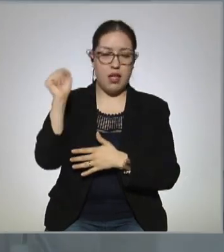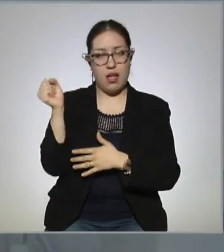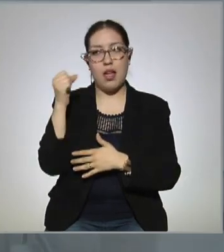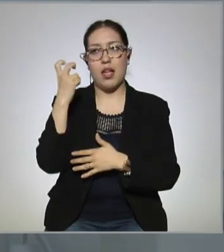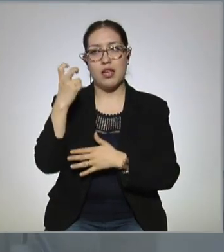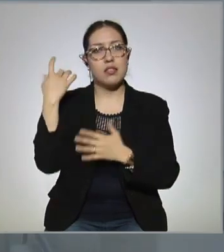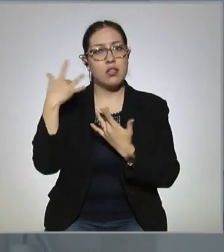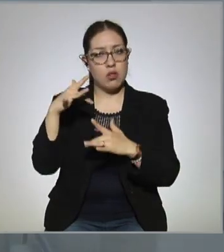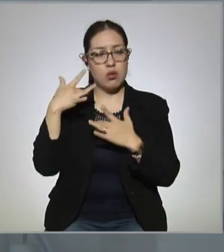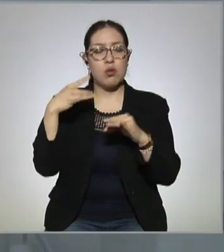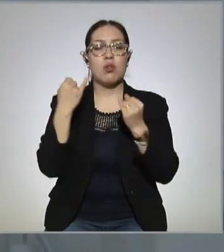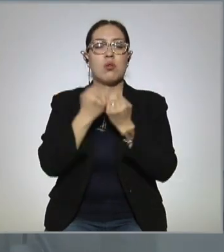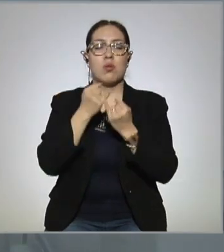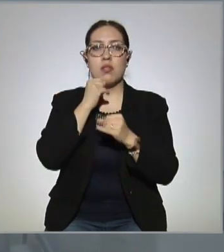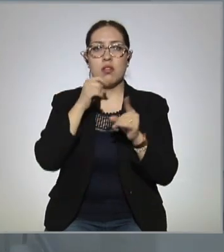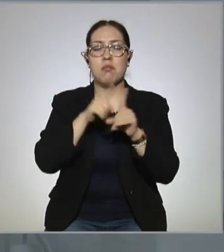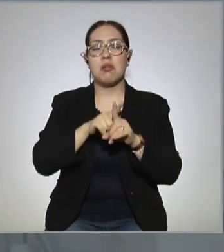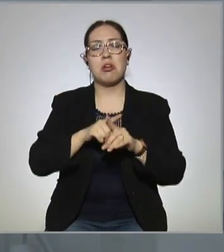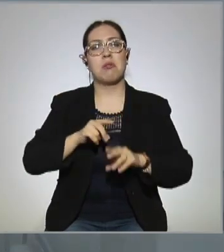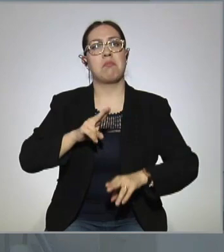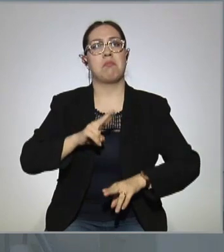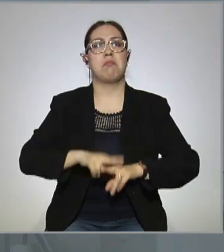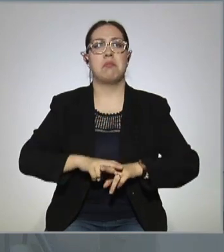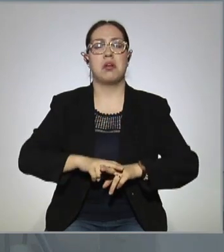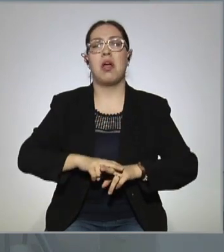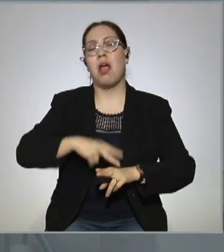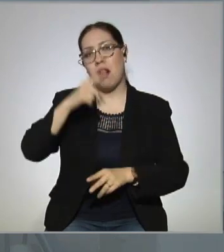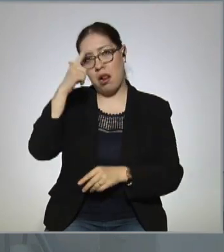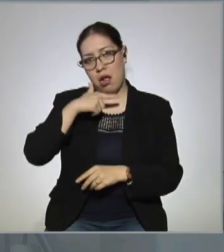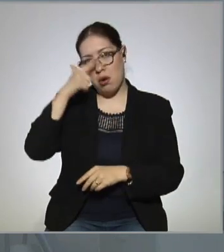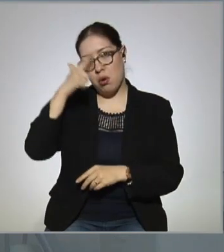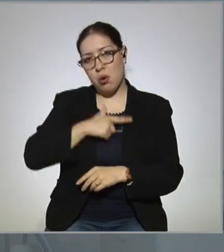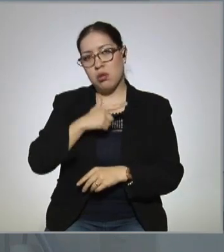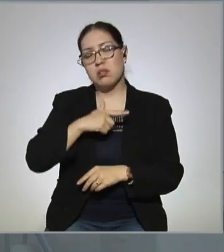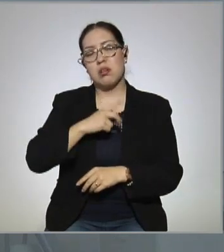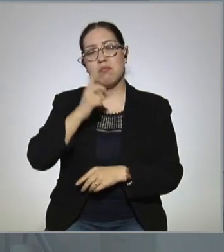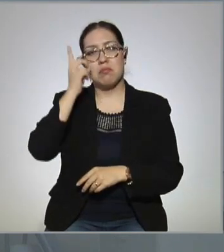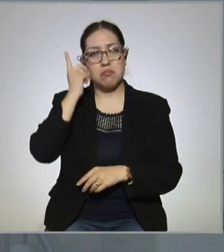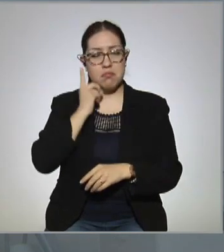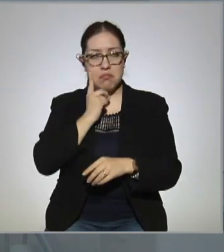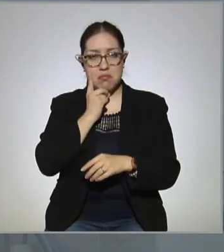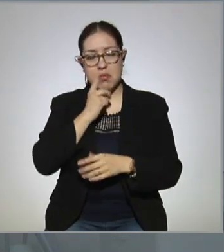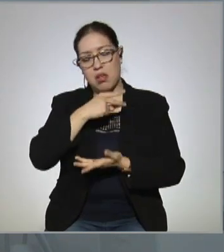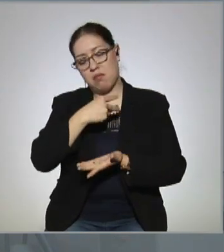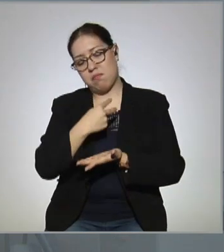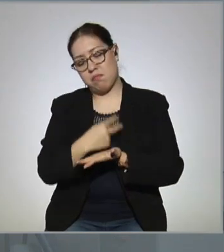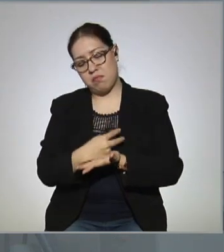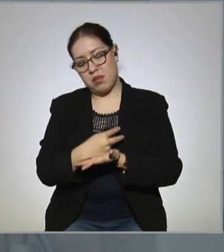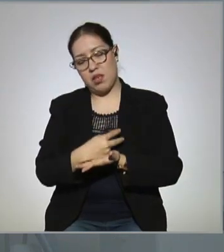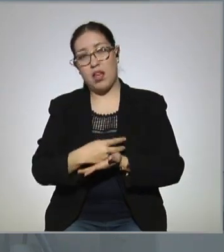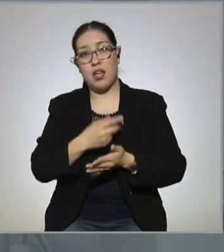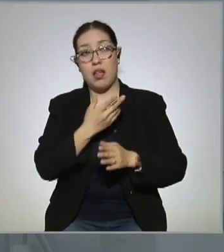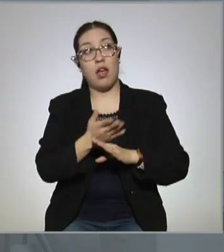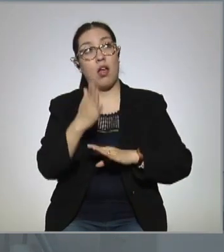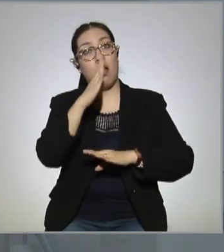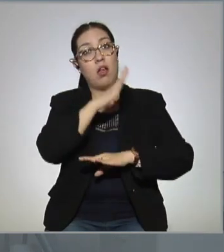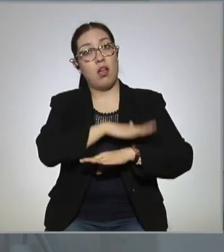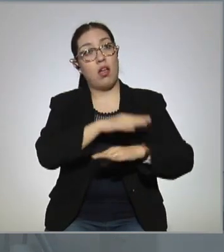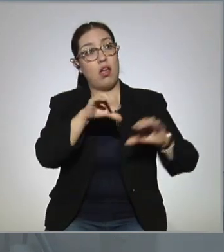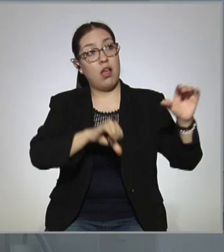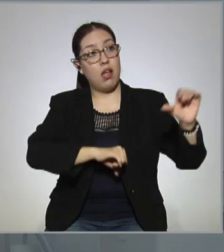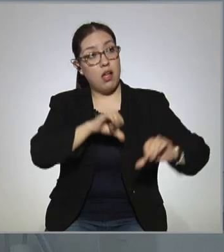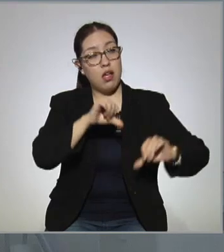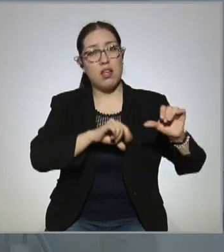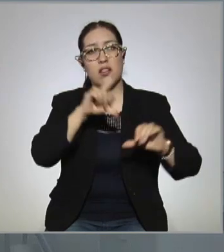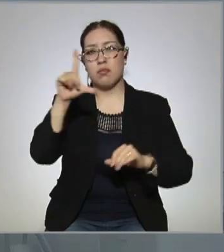también puede presentarse en reposo, principalmente por las noches, ya que la actividad diaria pasó, puede dificultar